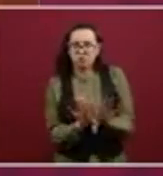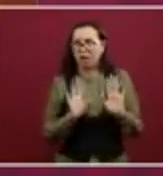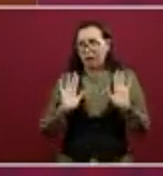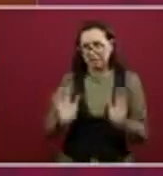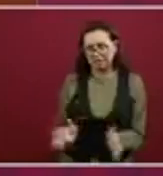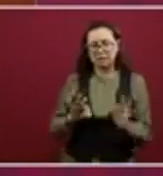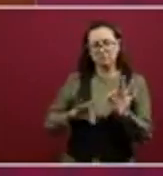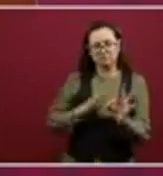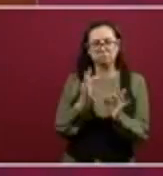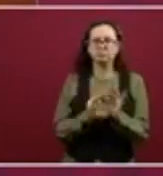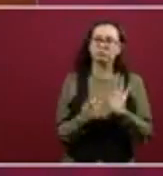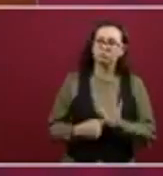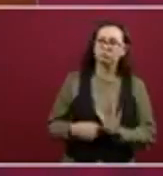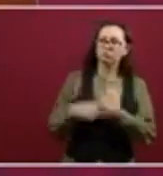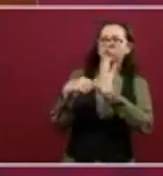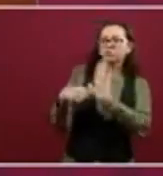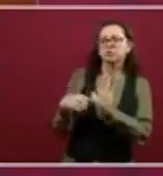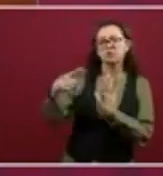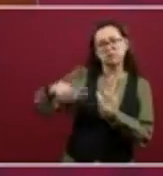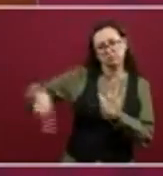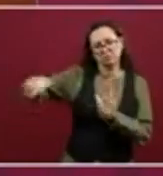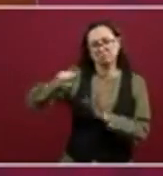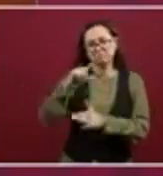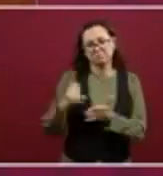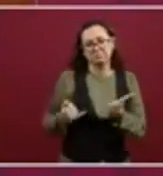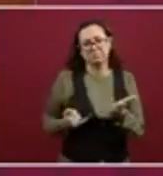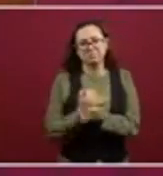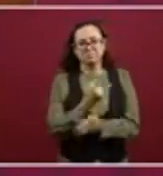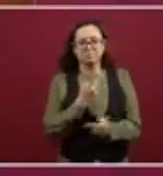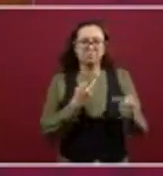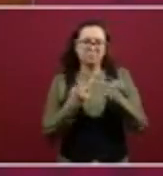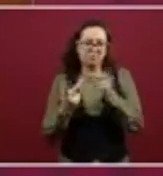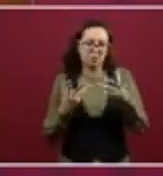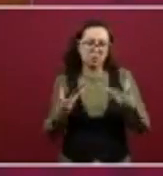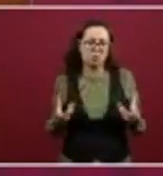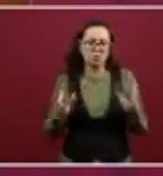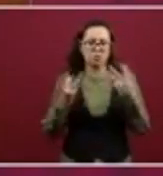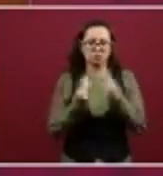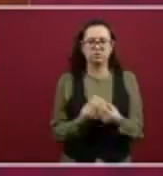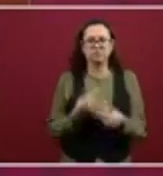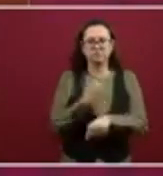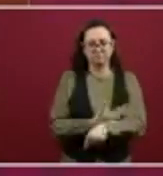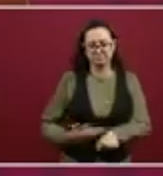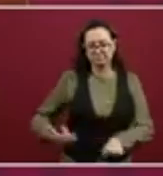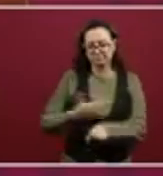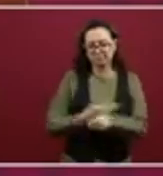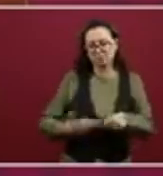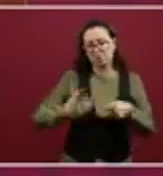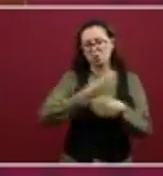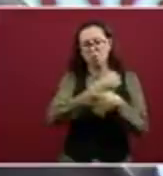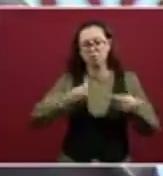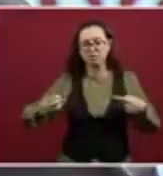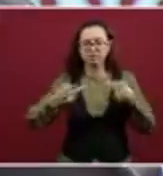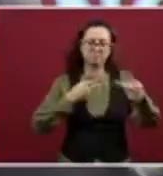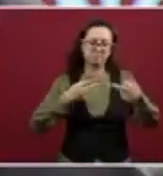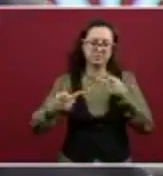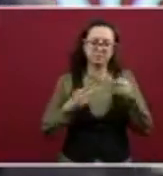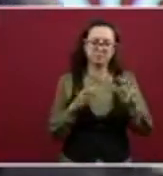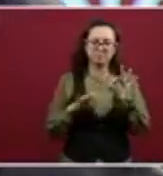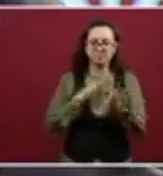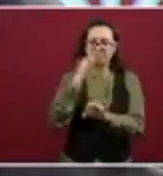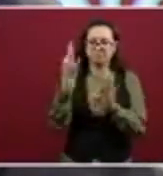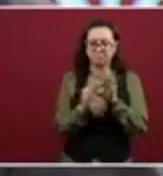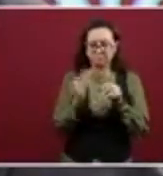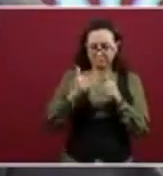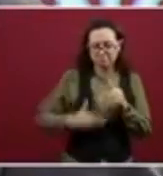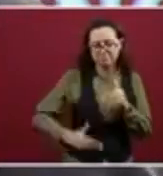Ahora, la tarea es organizar la gobernanza de este plan para llevarlo a cabo, porque van a